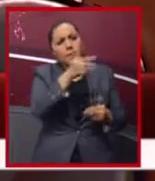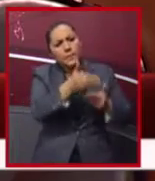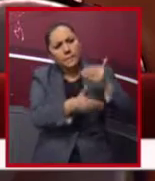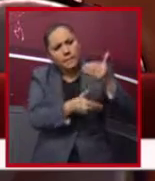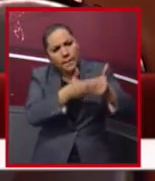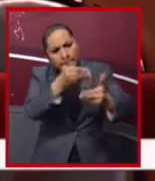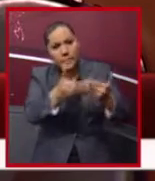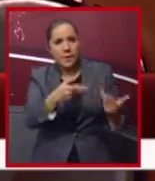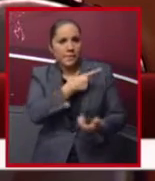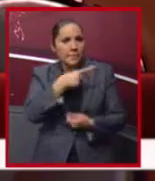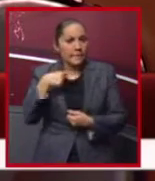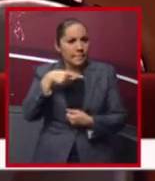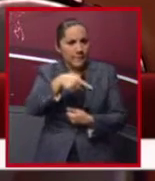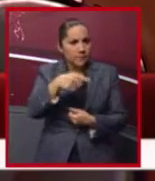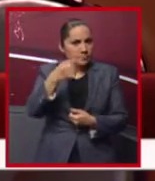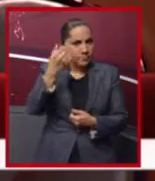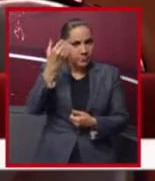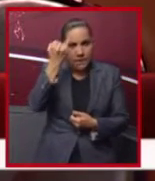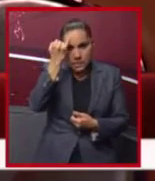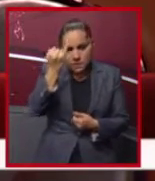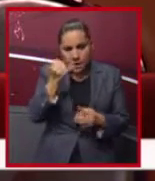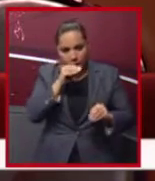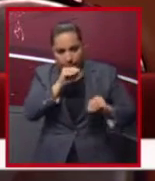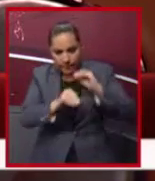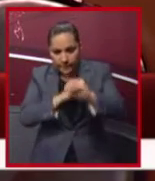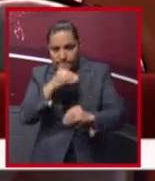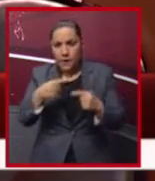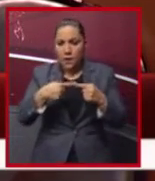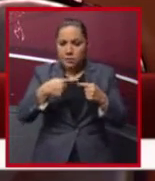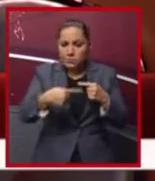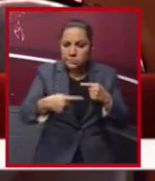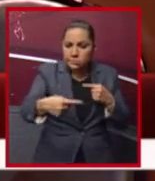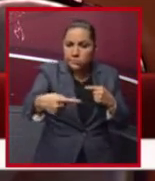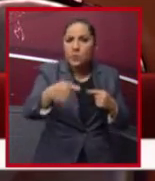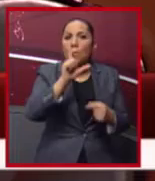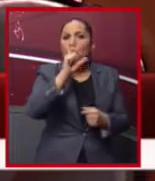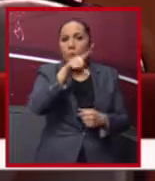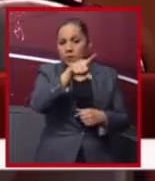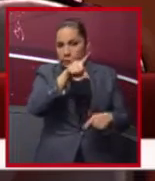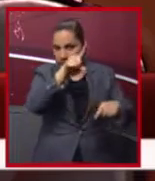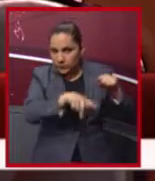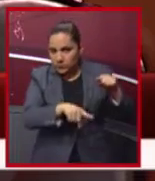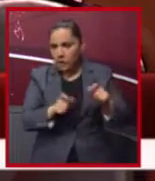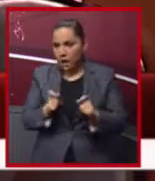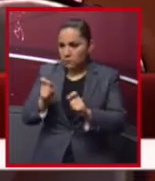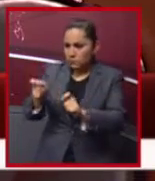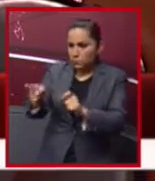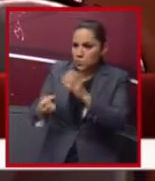de ruta verificable y auditable para el retiro de las mismas.